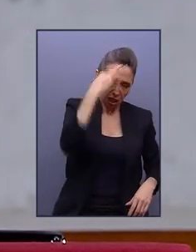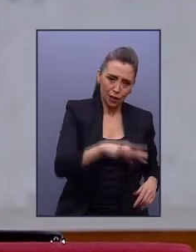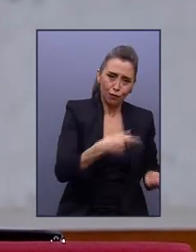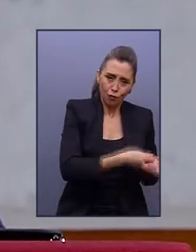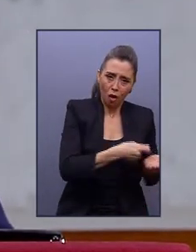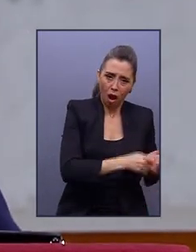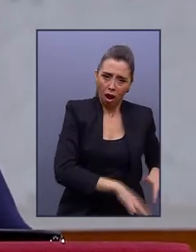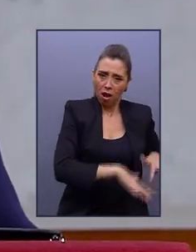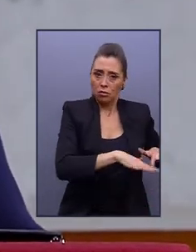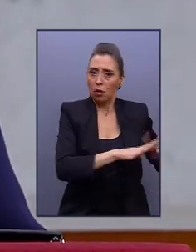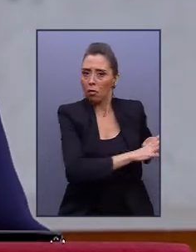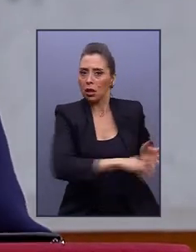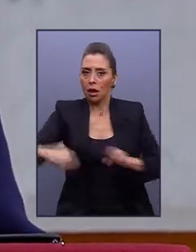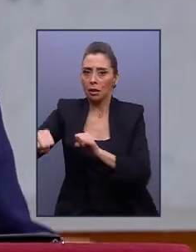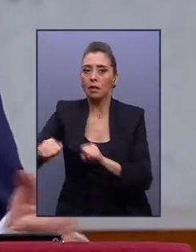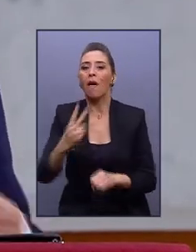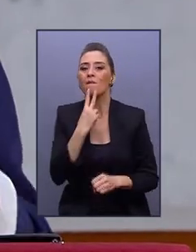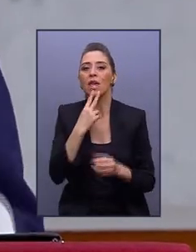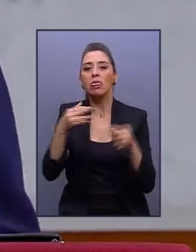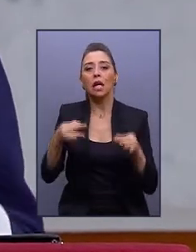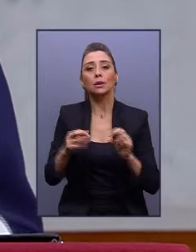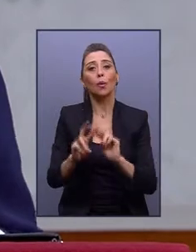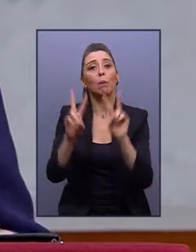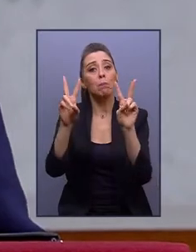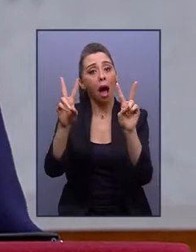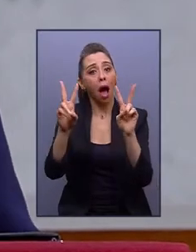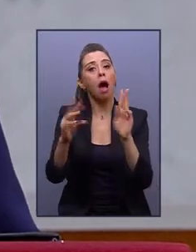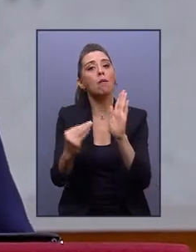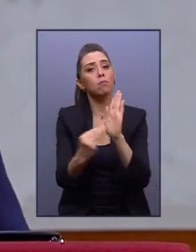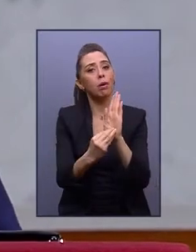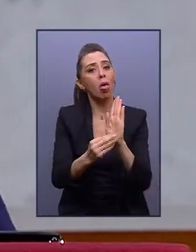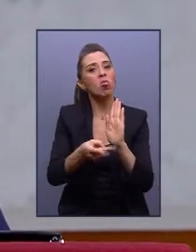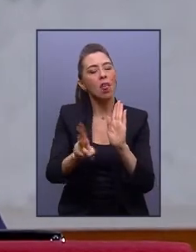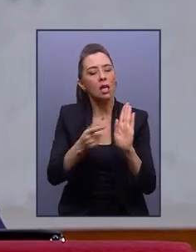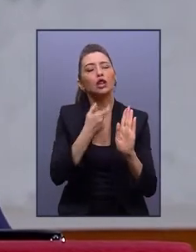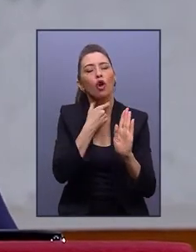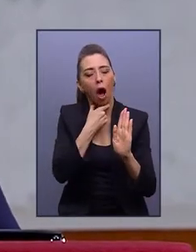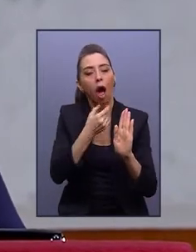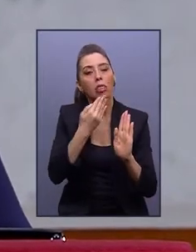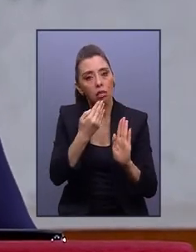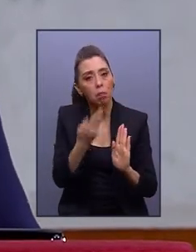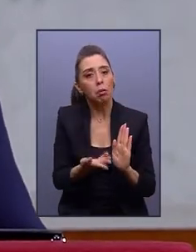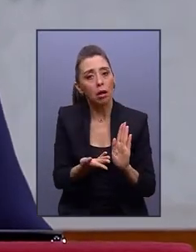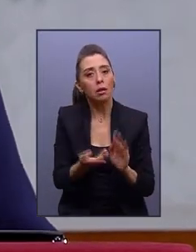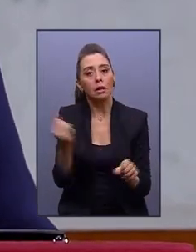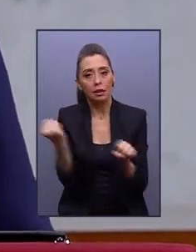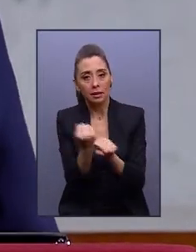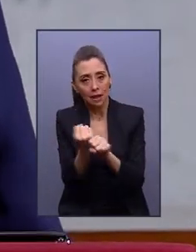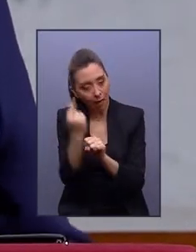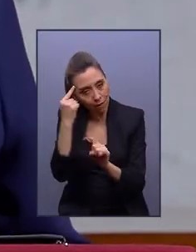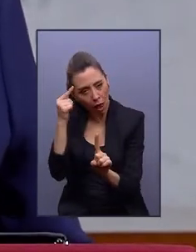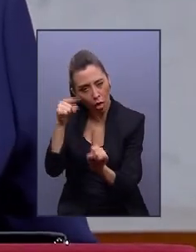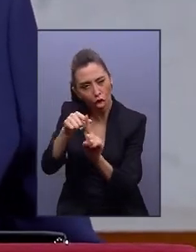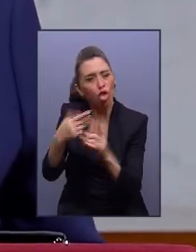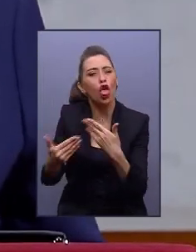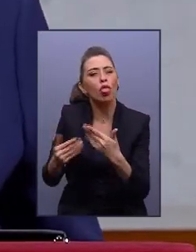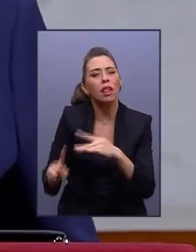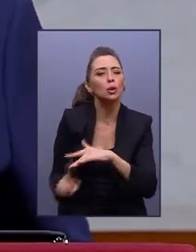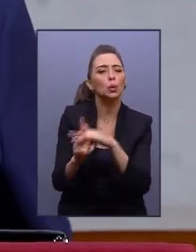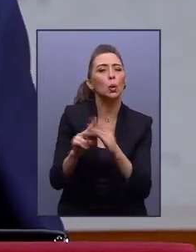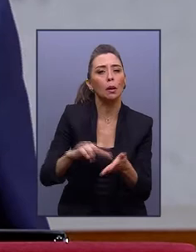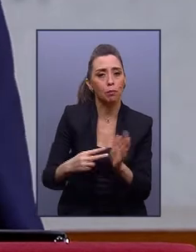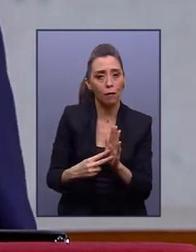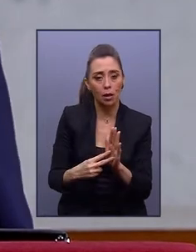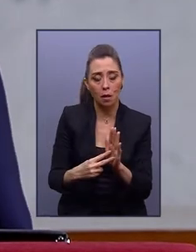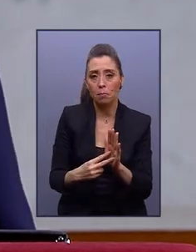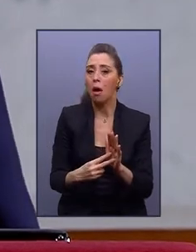esfuerzo. Una vida segura y en paz es también un derecho que queremos garantizar, trabajando en la raíz de los problemas. No hemos